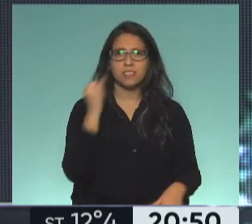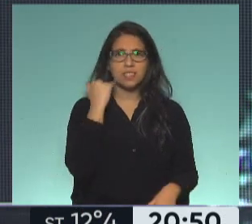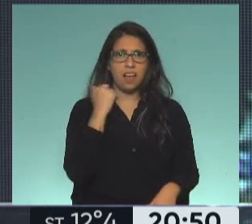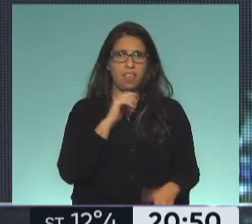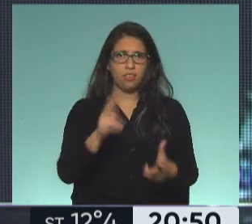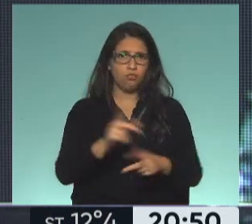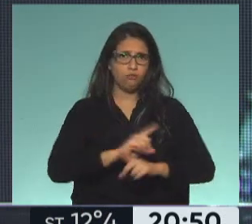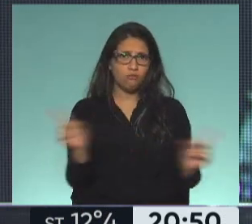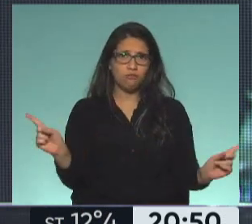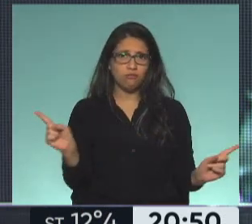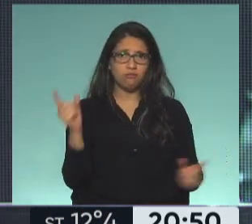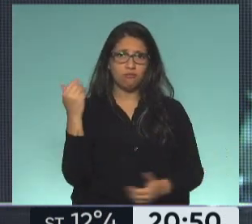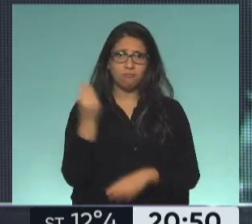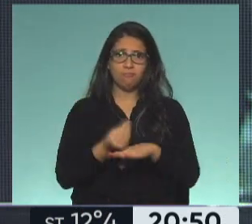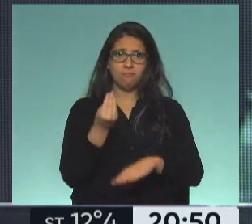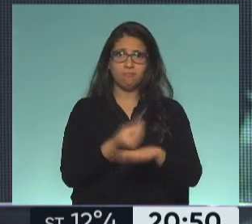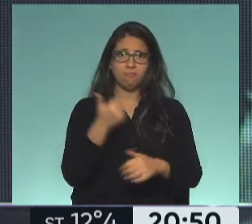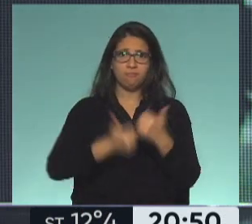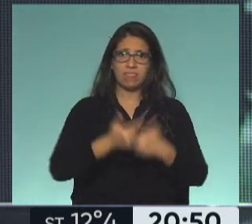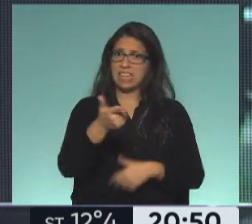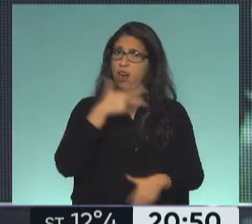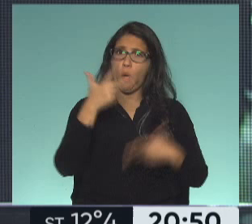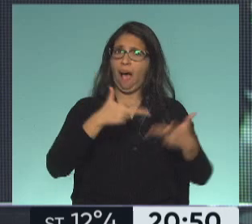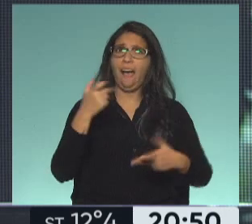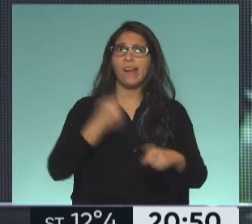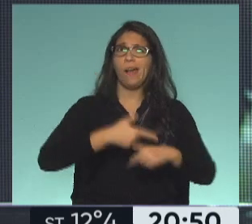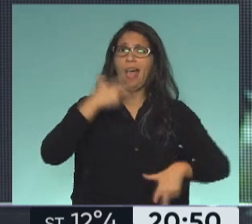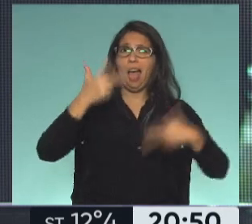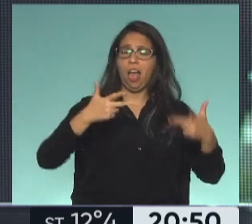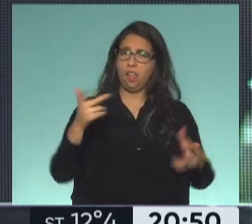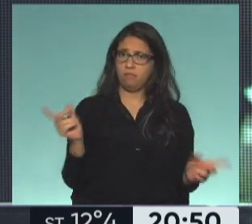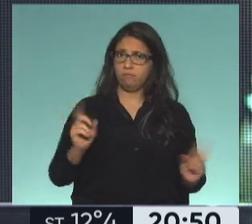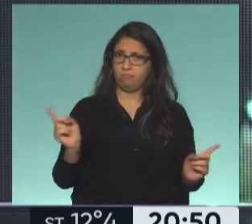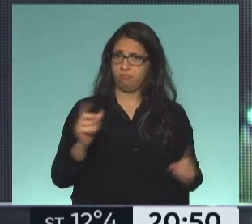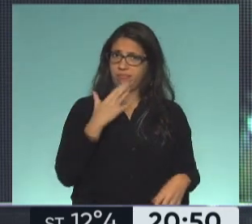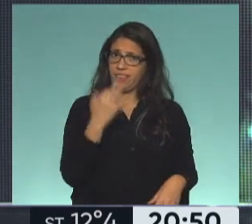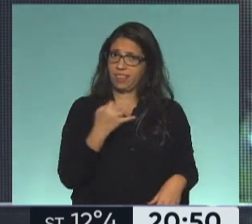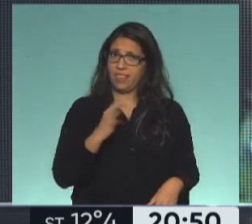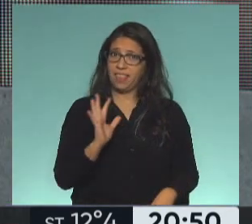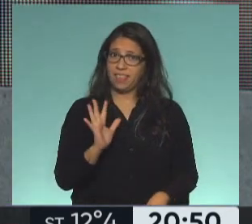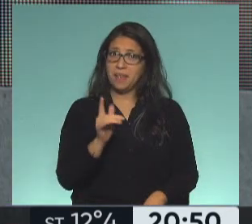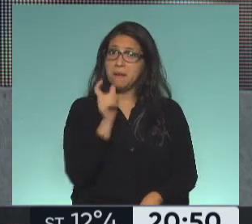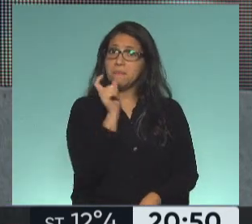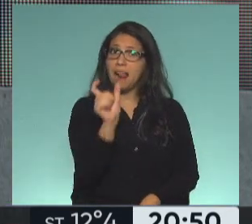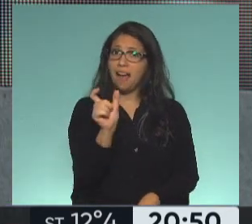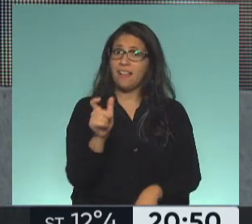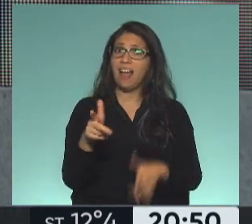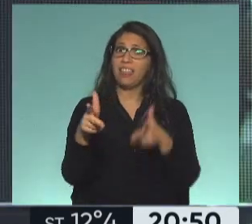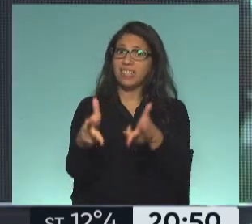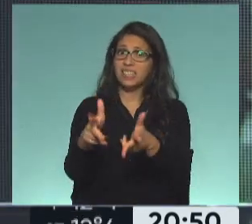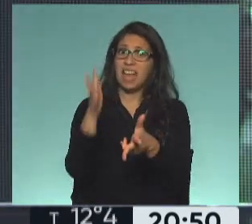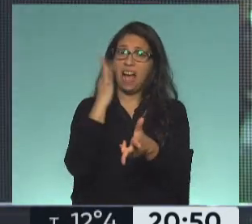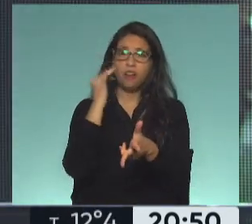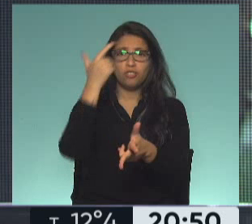no. Y no habla por hablar Cristina, ¿no? Yo creo que eso hay que tomarlo en serio. Cuando cada palabra que Kirchner elige dice algo es porque